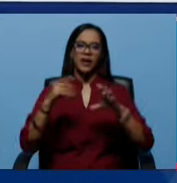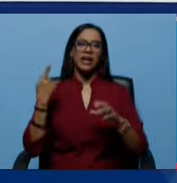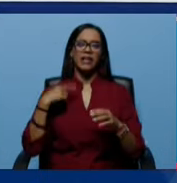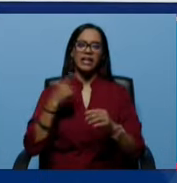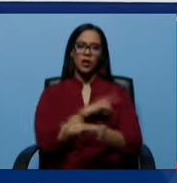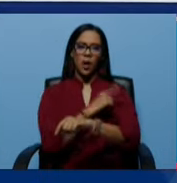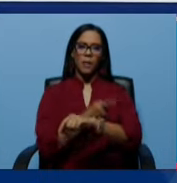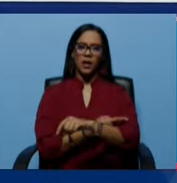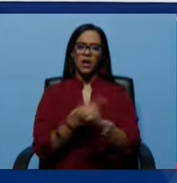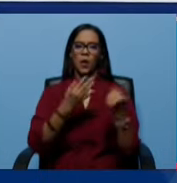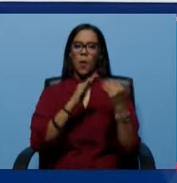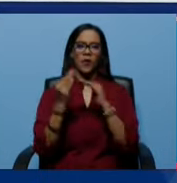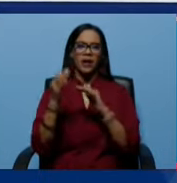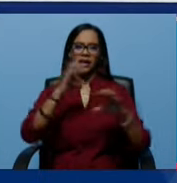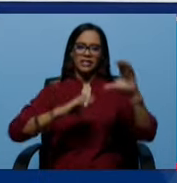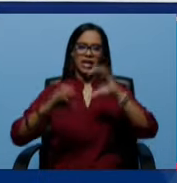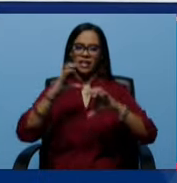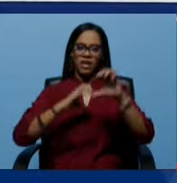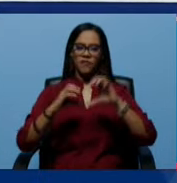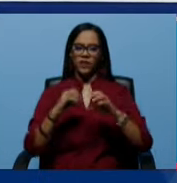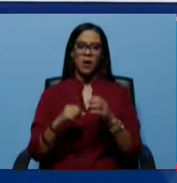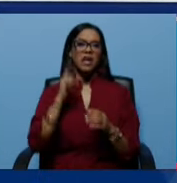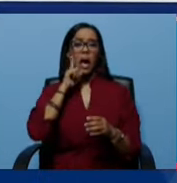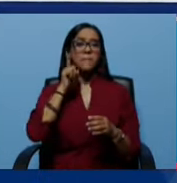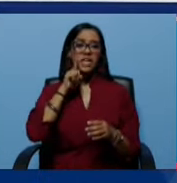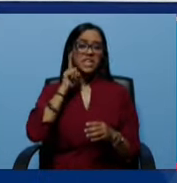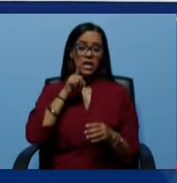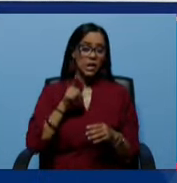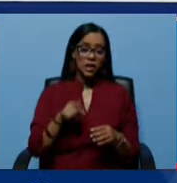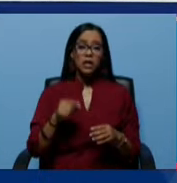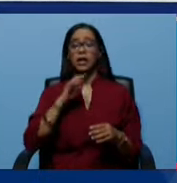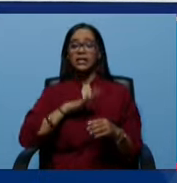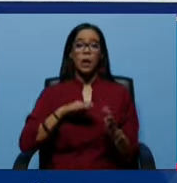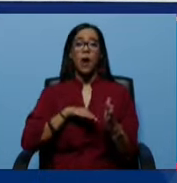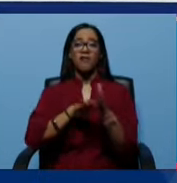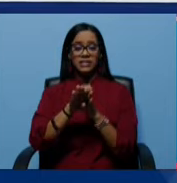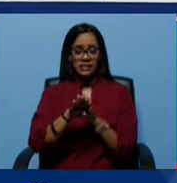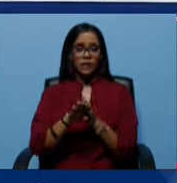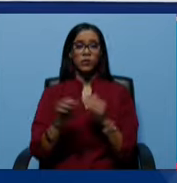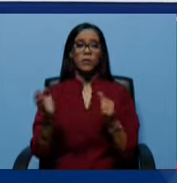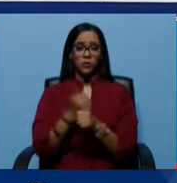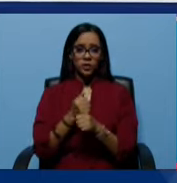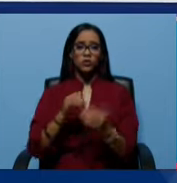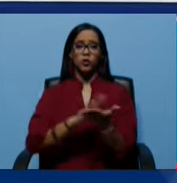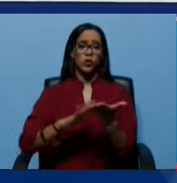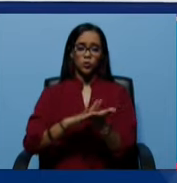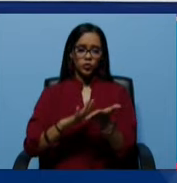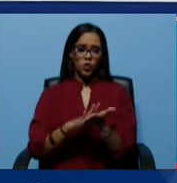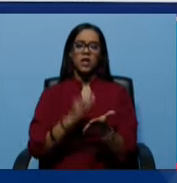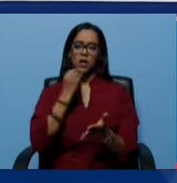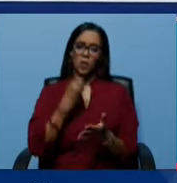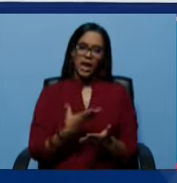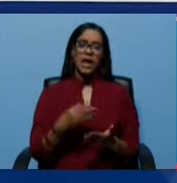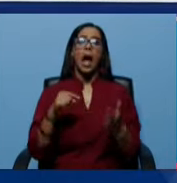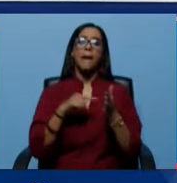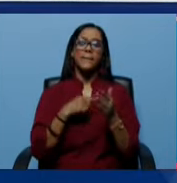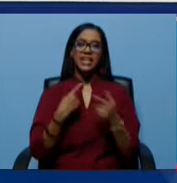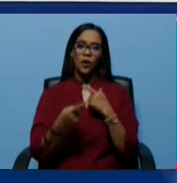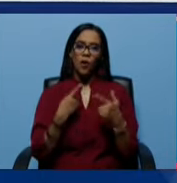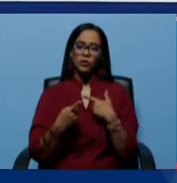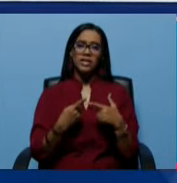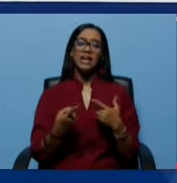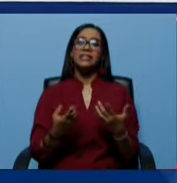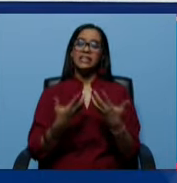poderosa comunidad de científicos y científicas, que es mentira que estamos avanzando y hemos conseguido soluciones prácticas a mil cosas, de